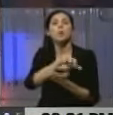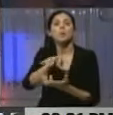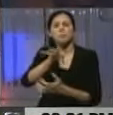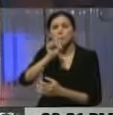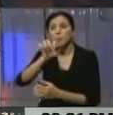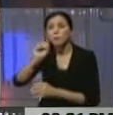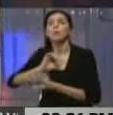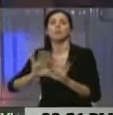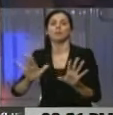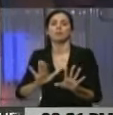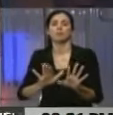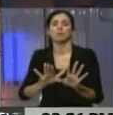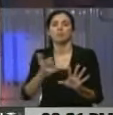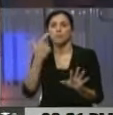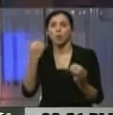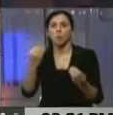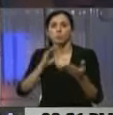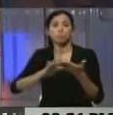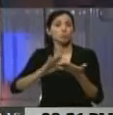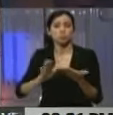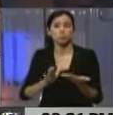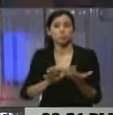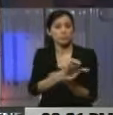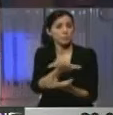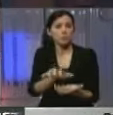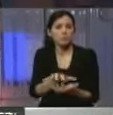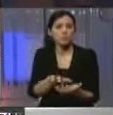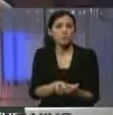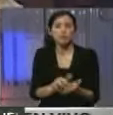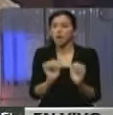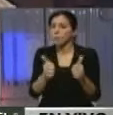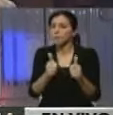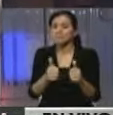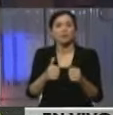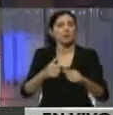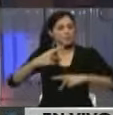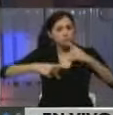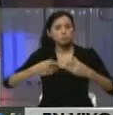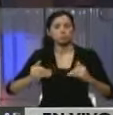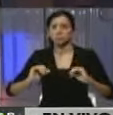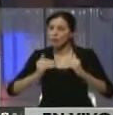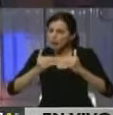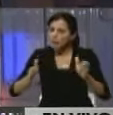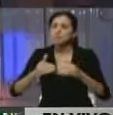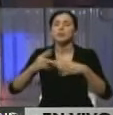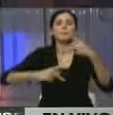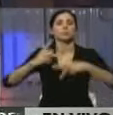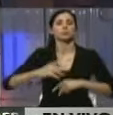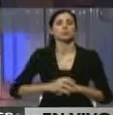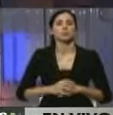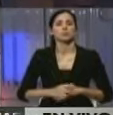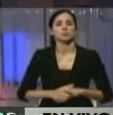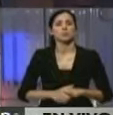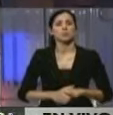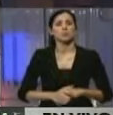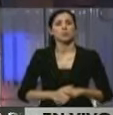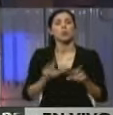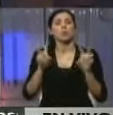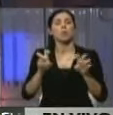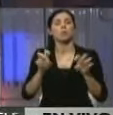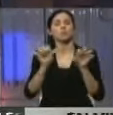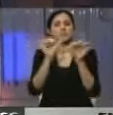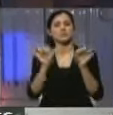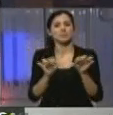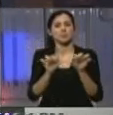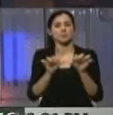con esta metódica la solución de problemas y la activación de la capacidad productiva y el nuevo esquema distributivo